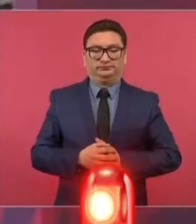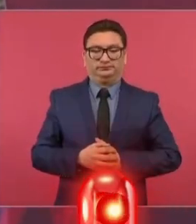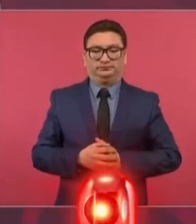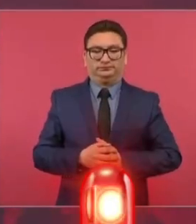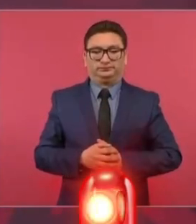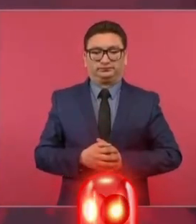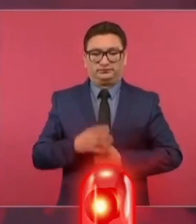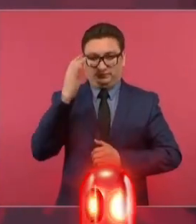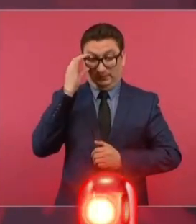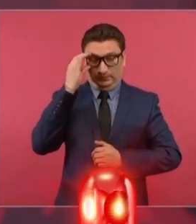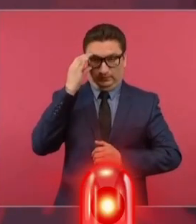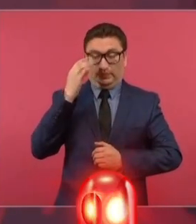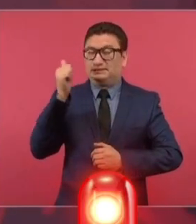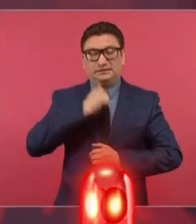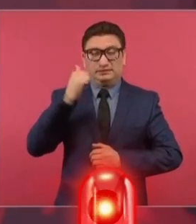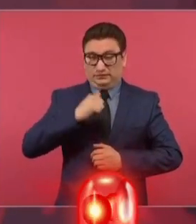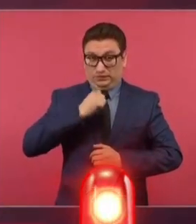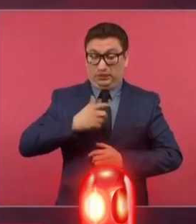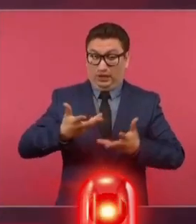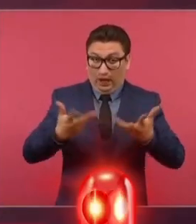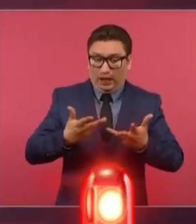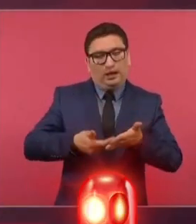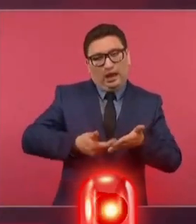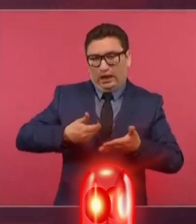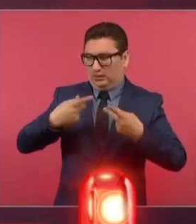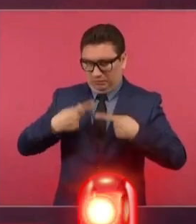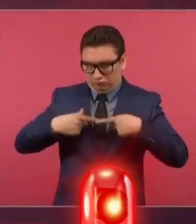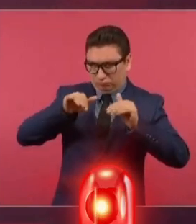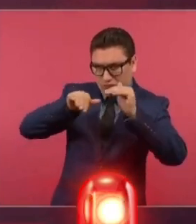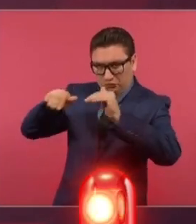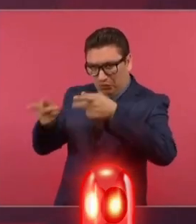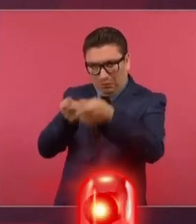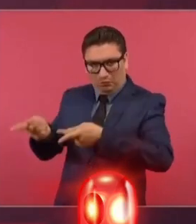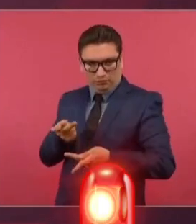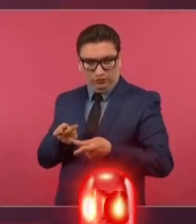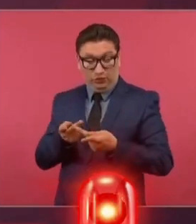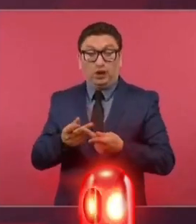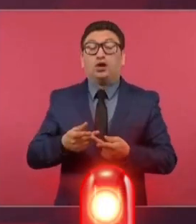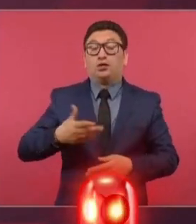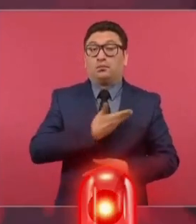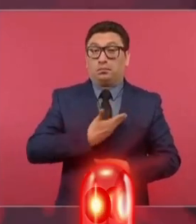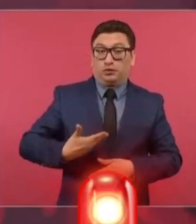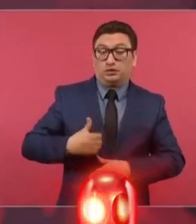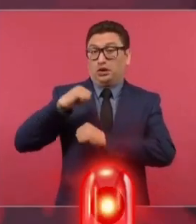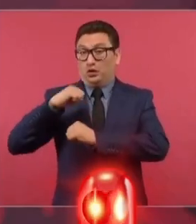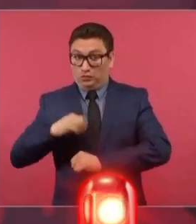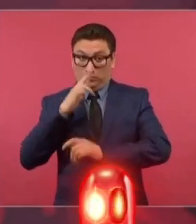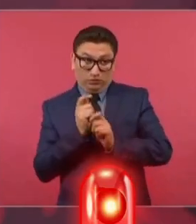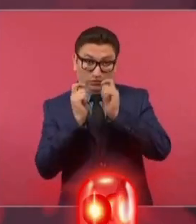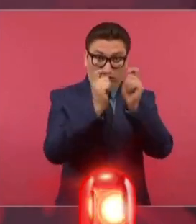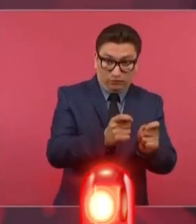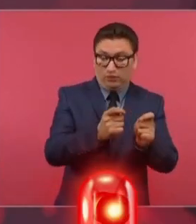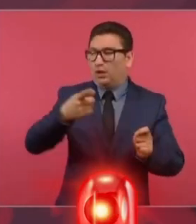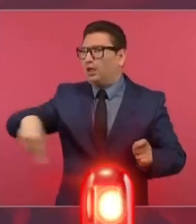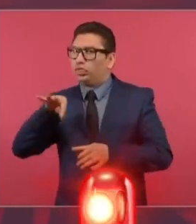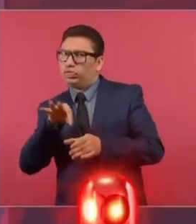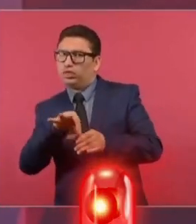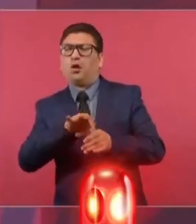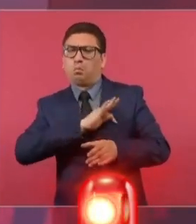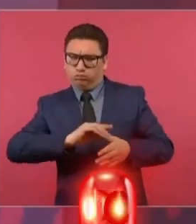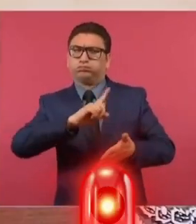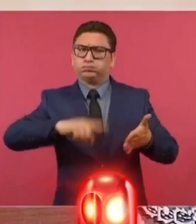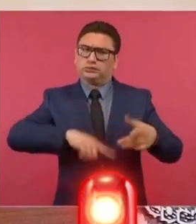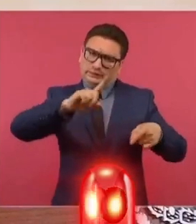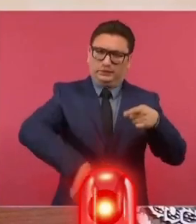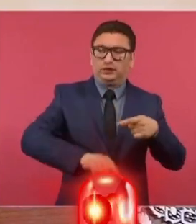general y que haya consultas, que haya revocación del mandato a autoridades y que se elija